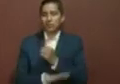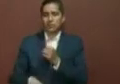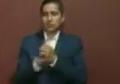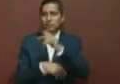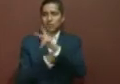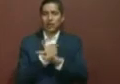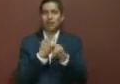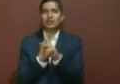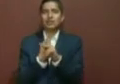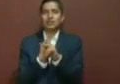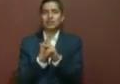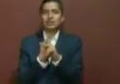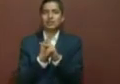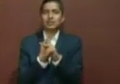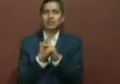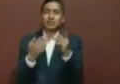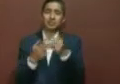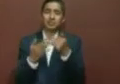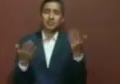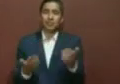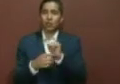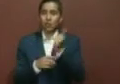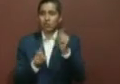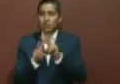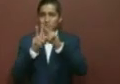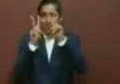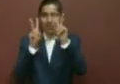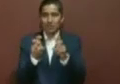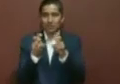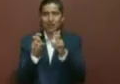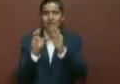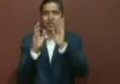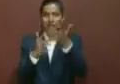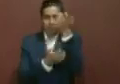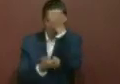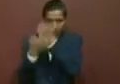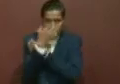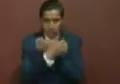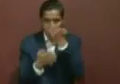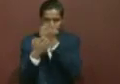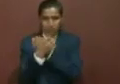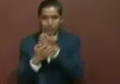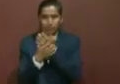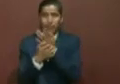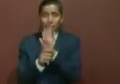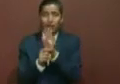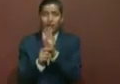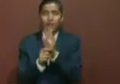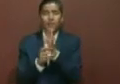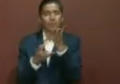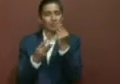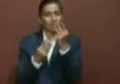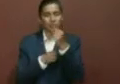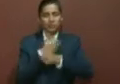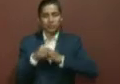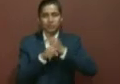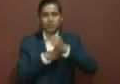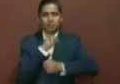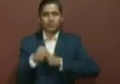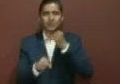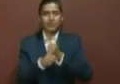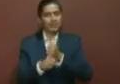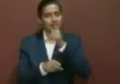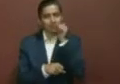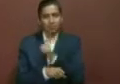país. Entonces, otro tema que ahora está en el análisis es que por muchos años hemos